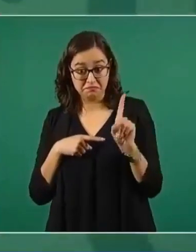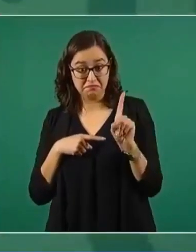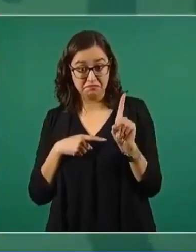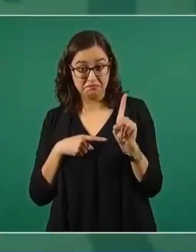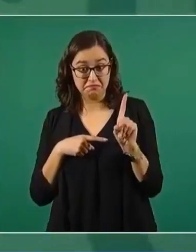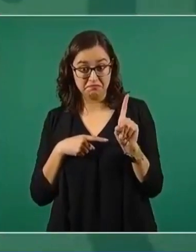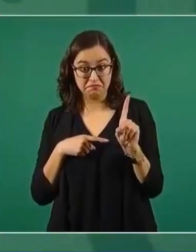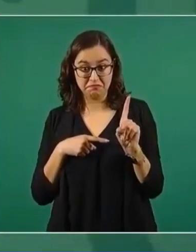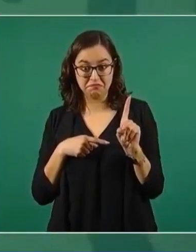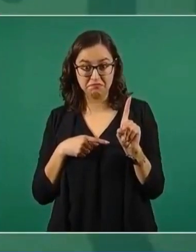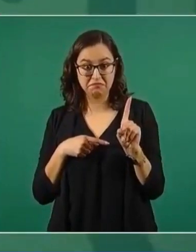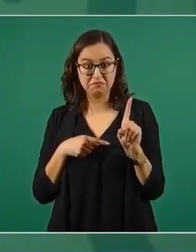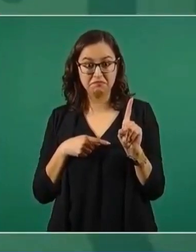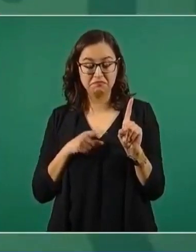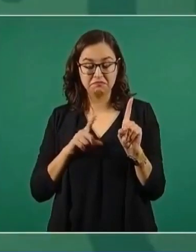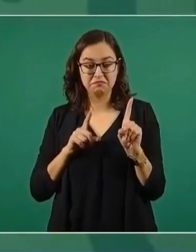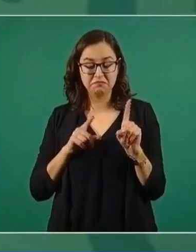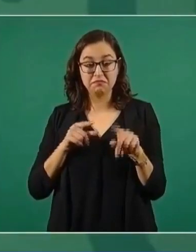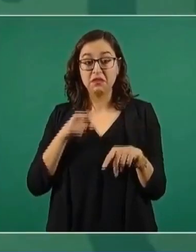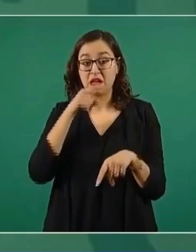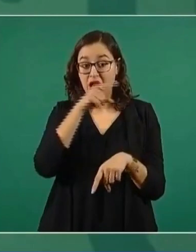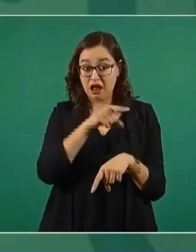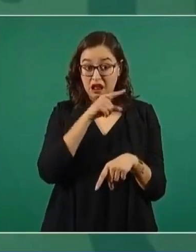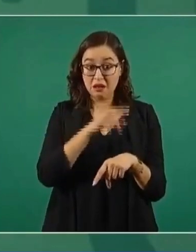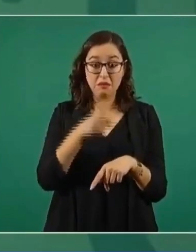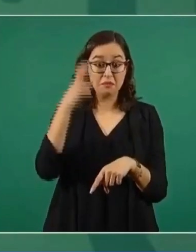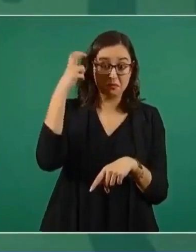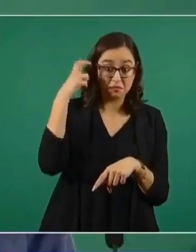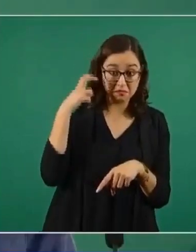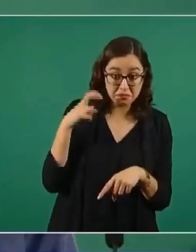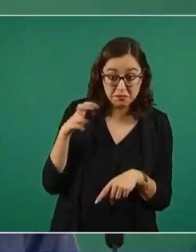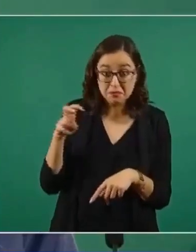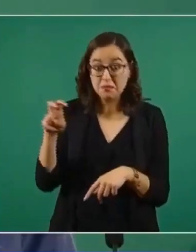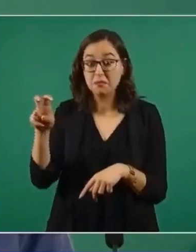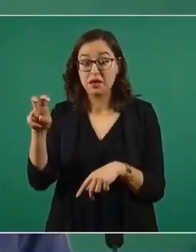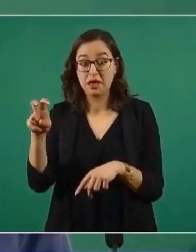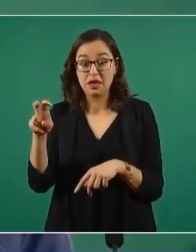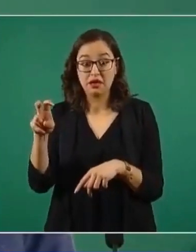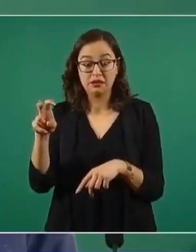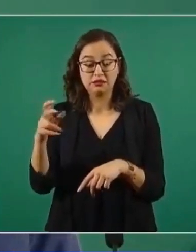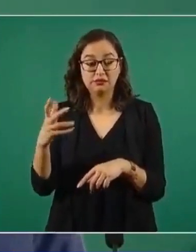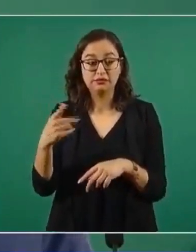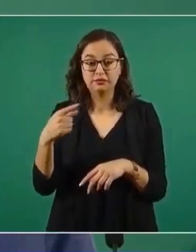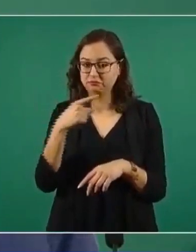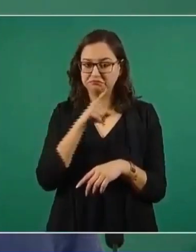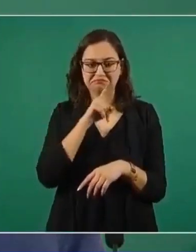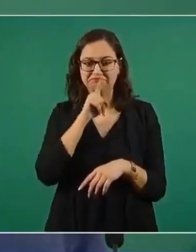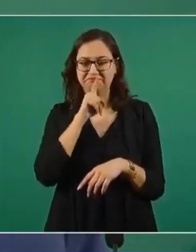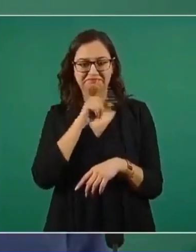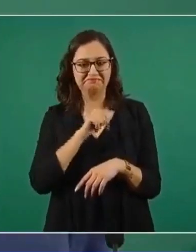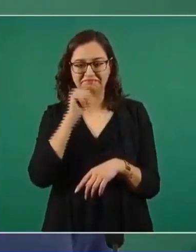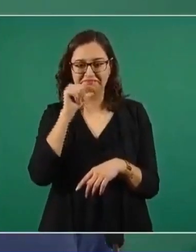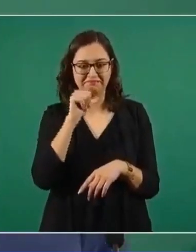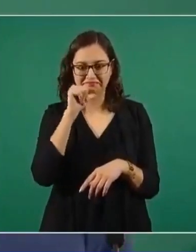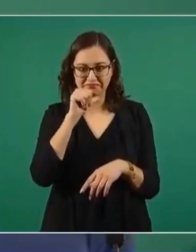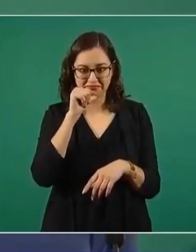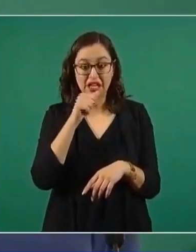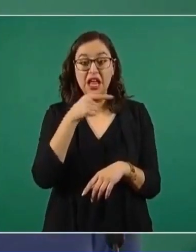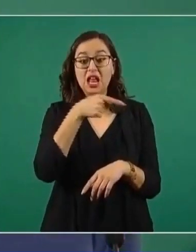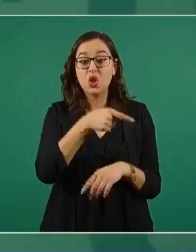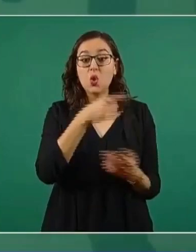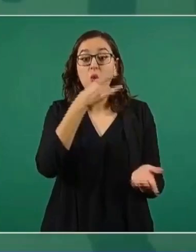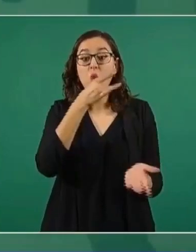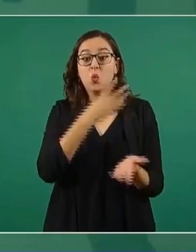nada más porque quería hablar conmigo, que les pido por favor que ya no lo hagan así.